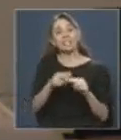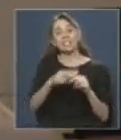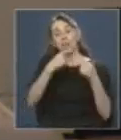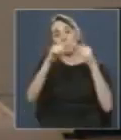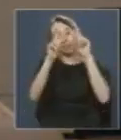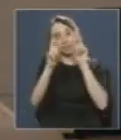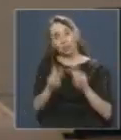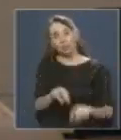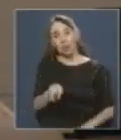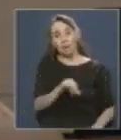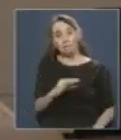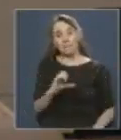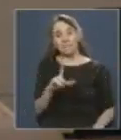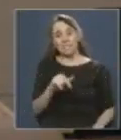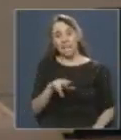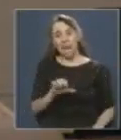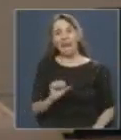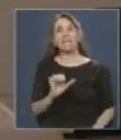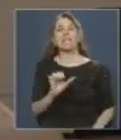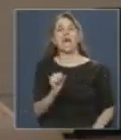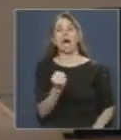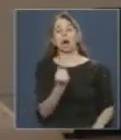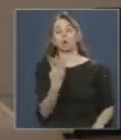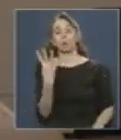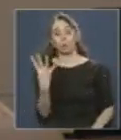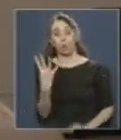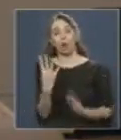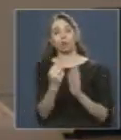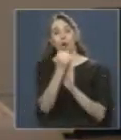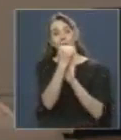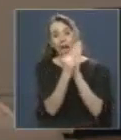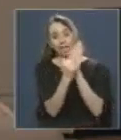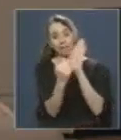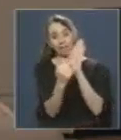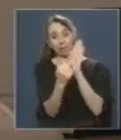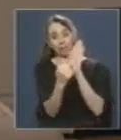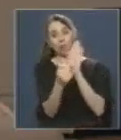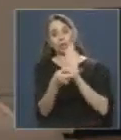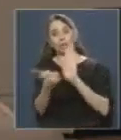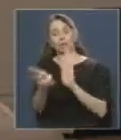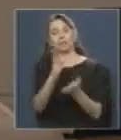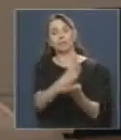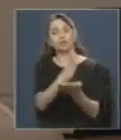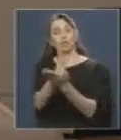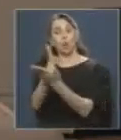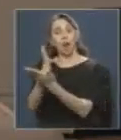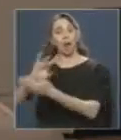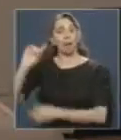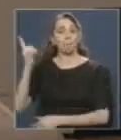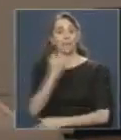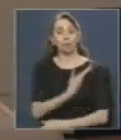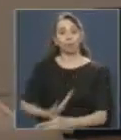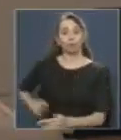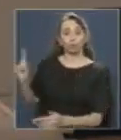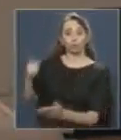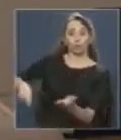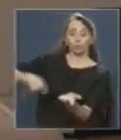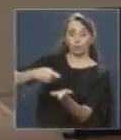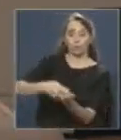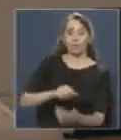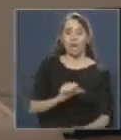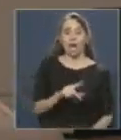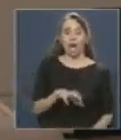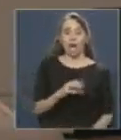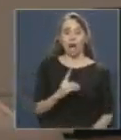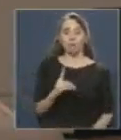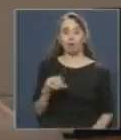miscelánea número 4, incluyendo en ella este articulado crítico que habilita a colegios particulares subvencionados como el Almondale